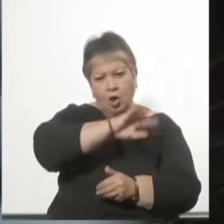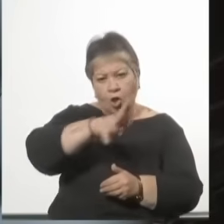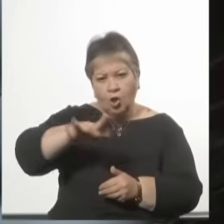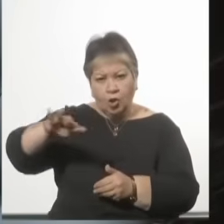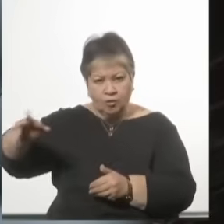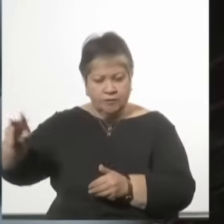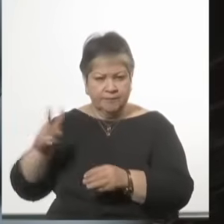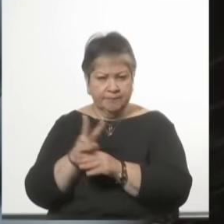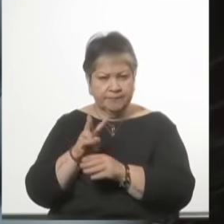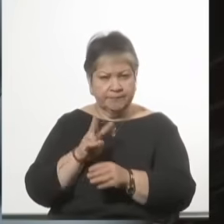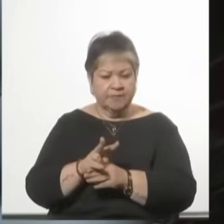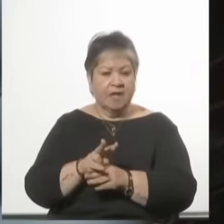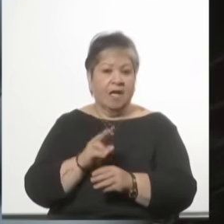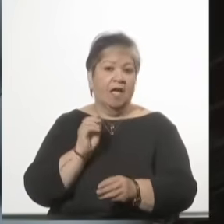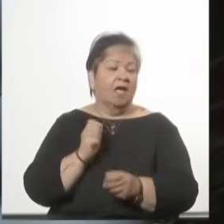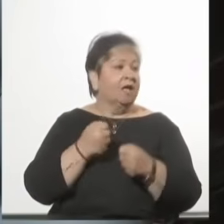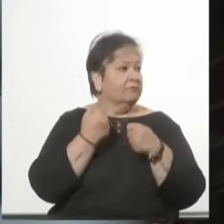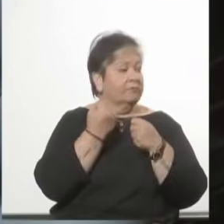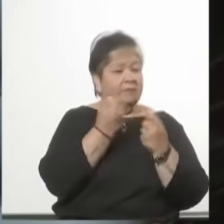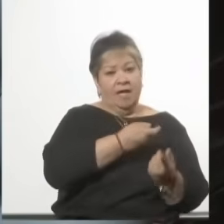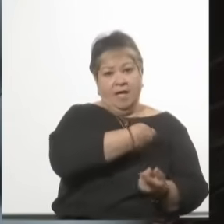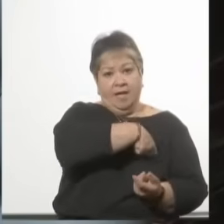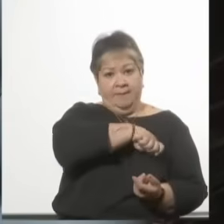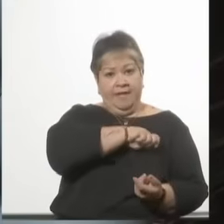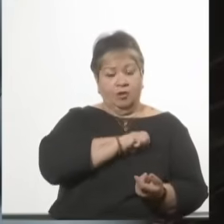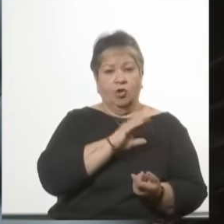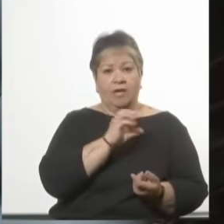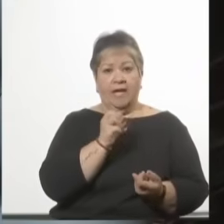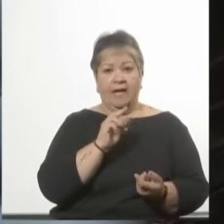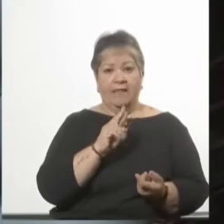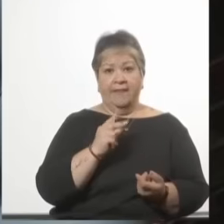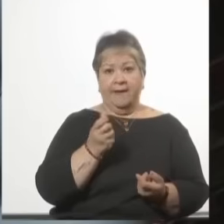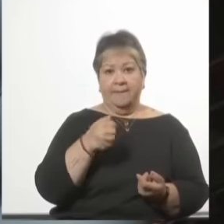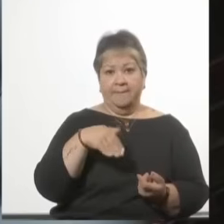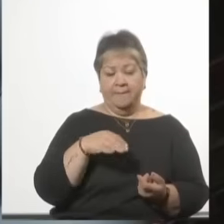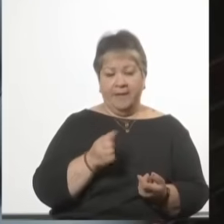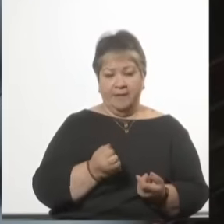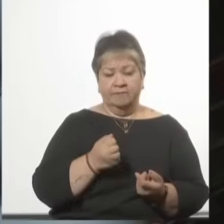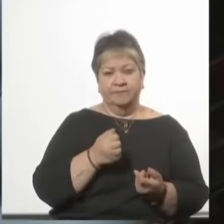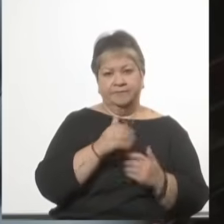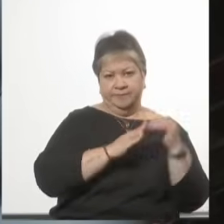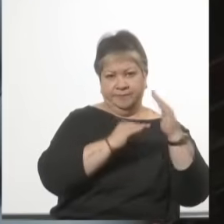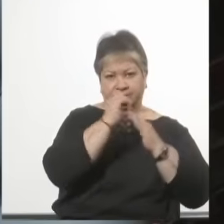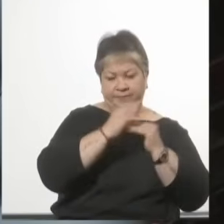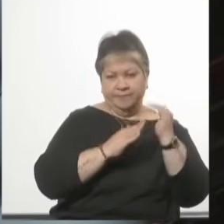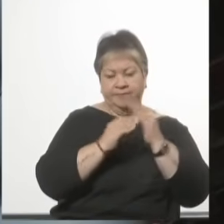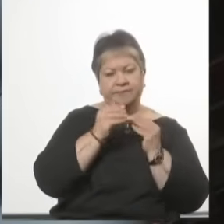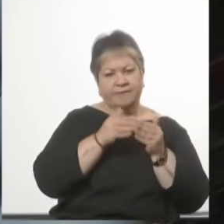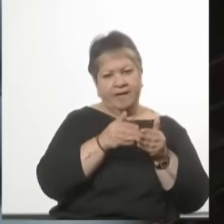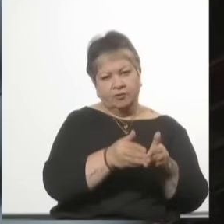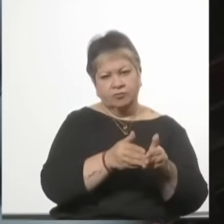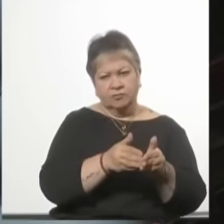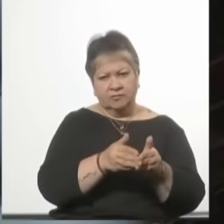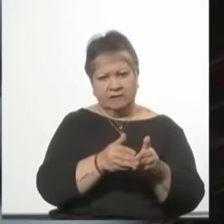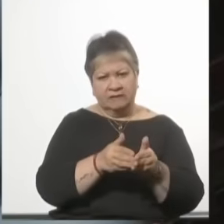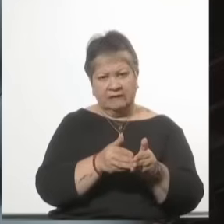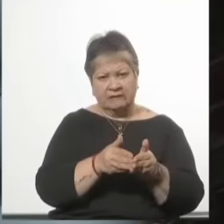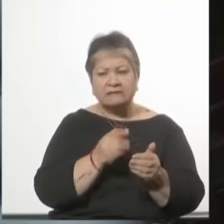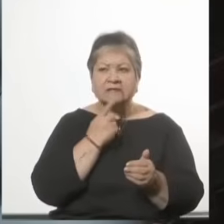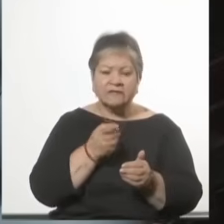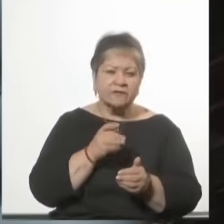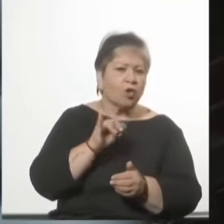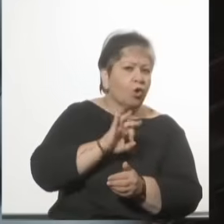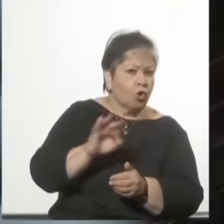directamente con el astillero español Francisco Cardama, Sociedad Anónima, fue y es la que mejor satisface al interés general.